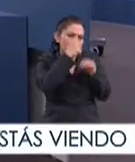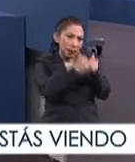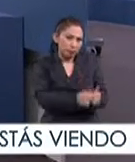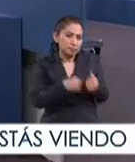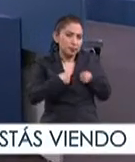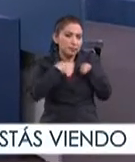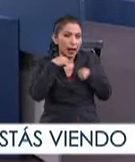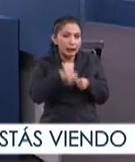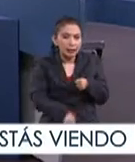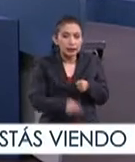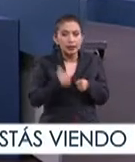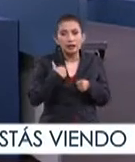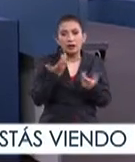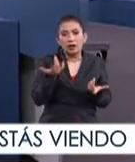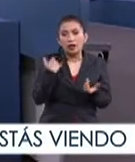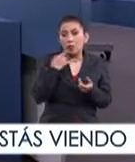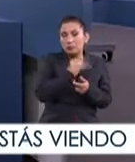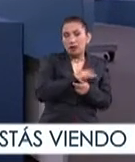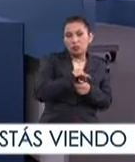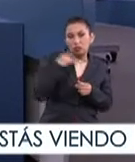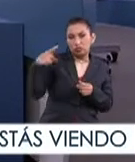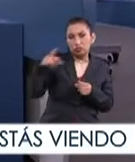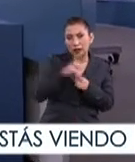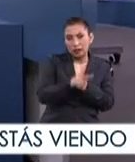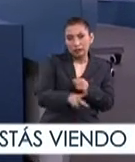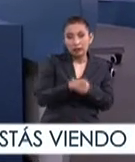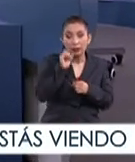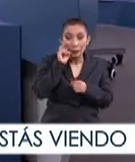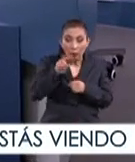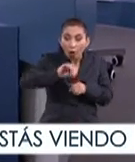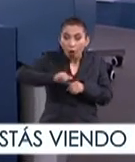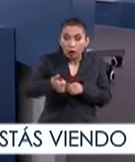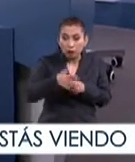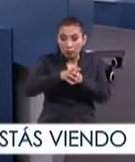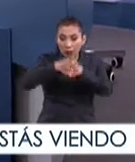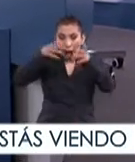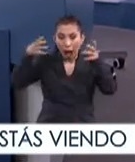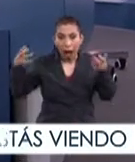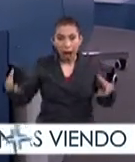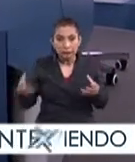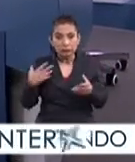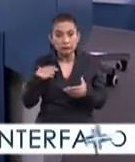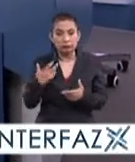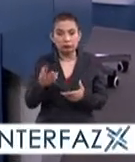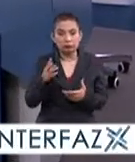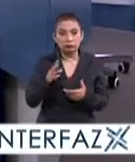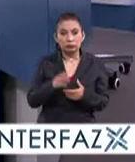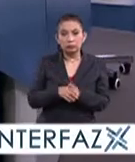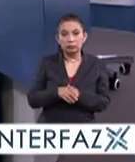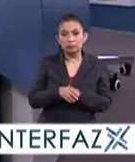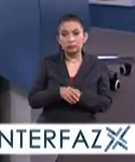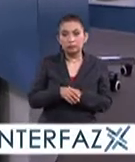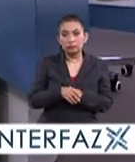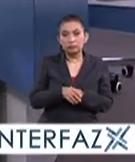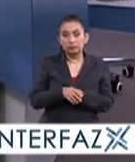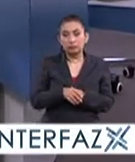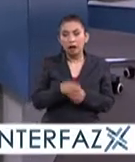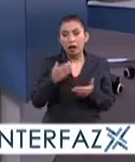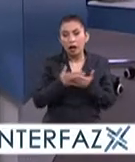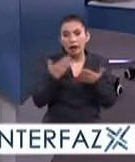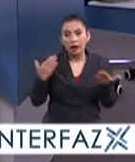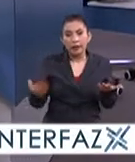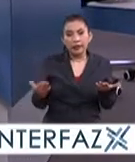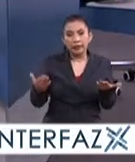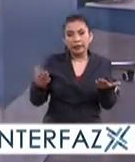violencia, de la persecución, pero estamos en frente a un nuevo fenómeno de movilidad humana, ¿no? En el sentido que ahora